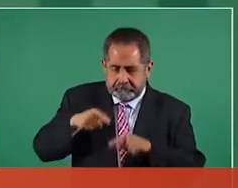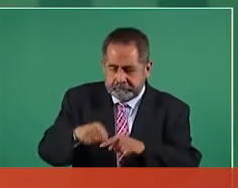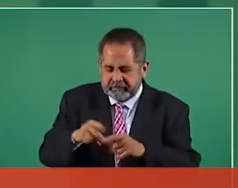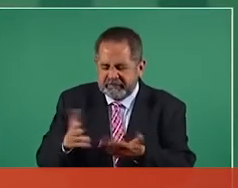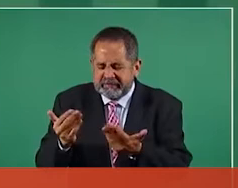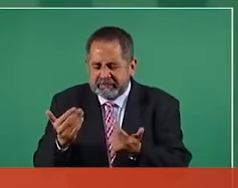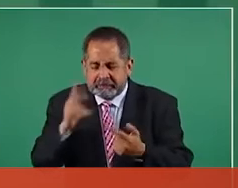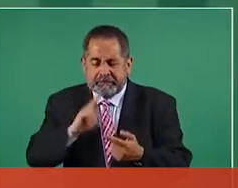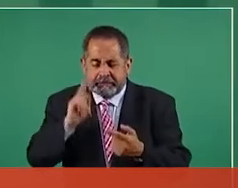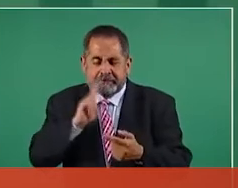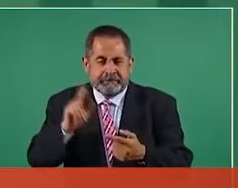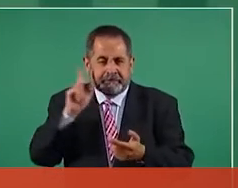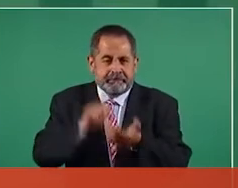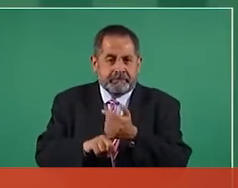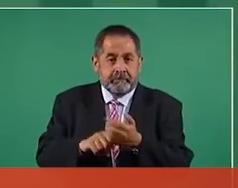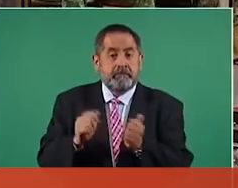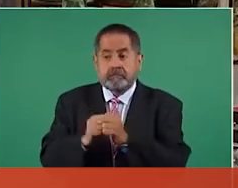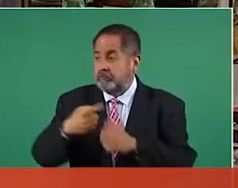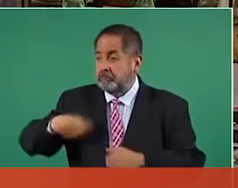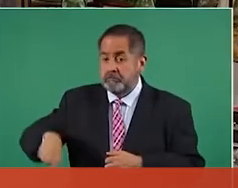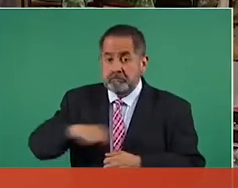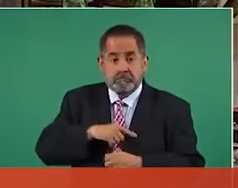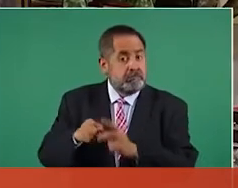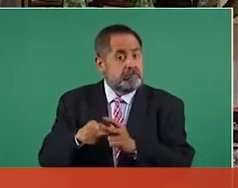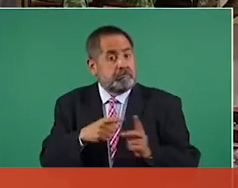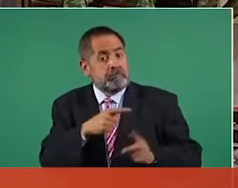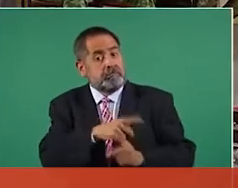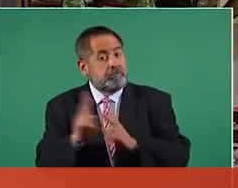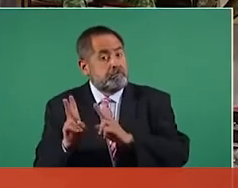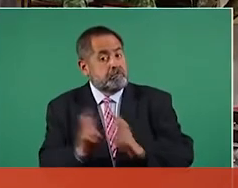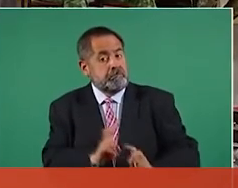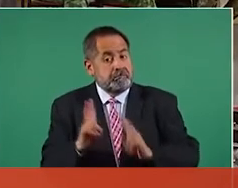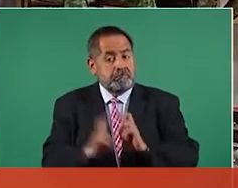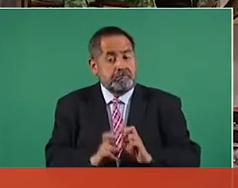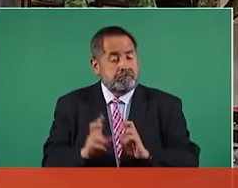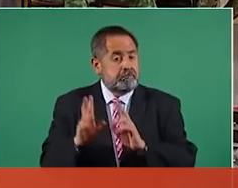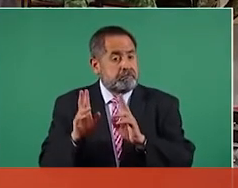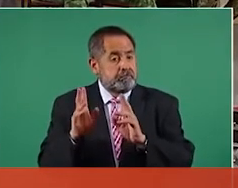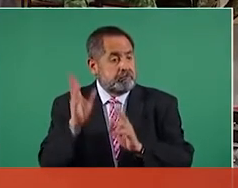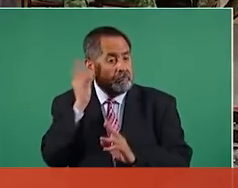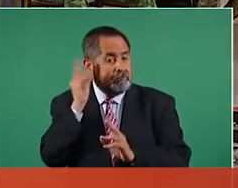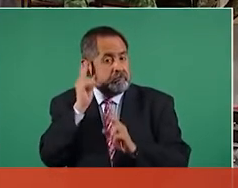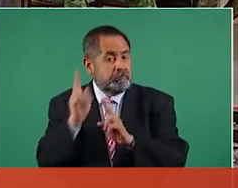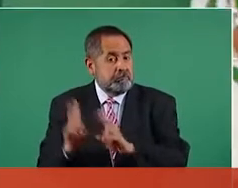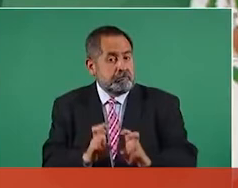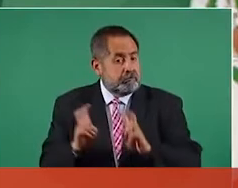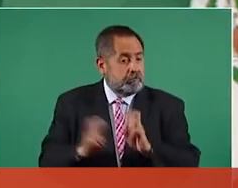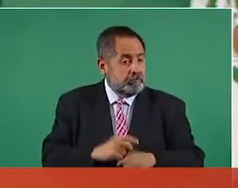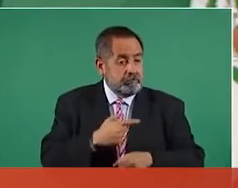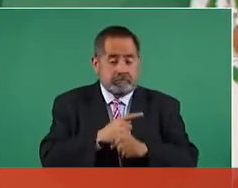que tenían que ver con nosotros, que nos mandaban.